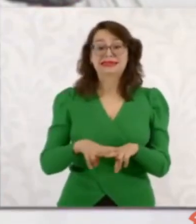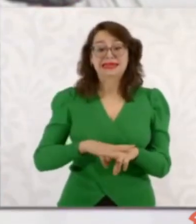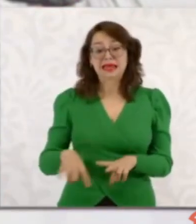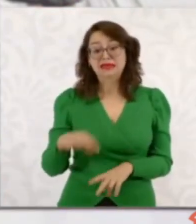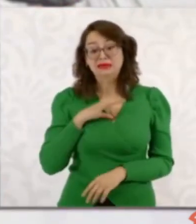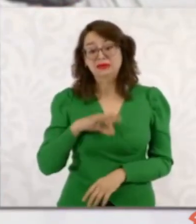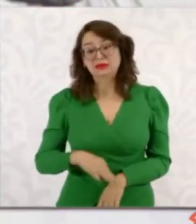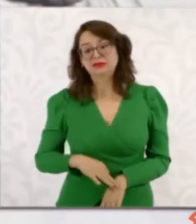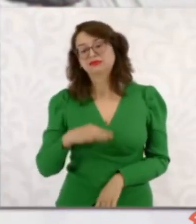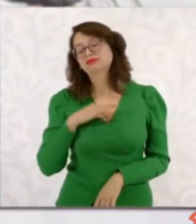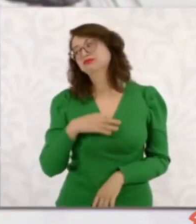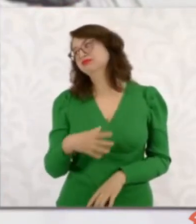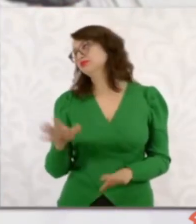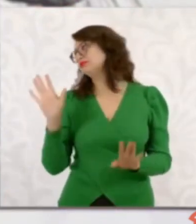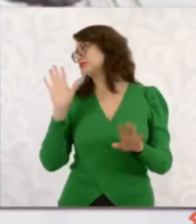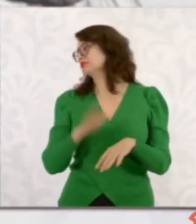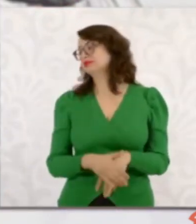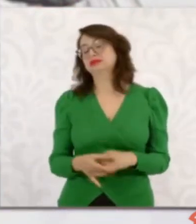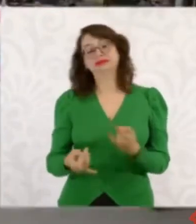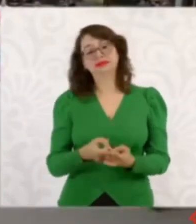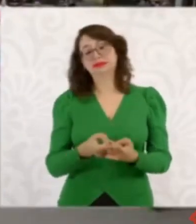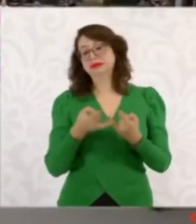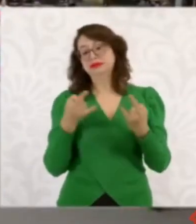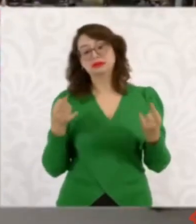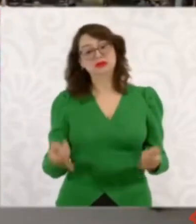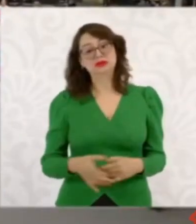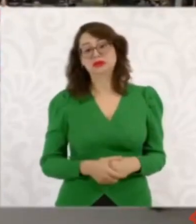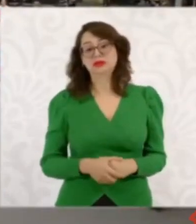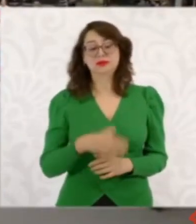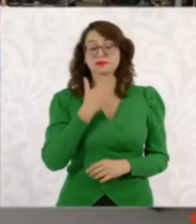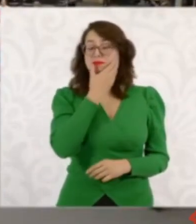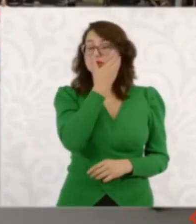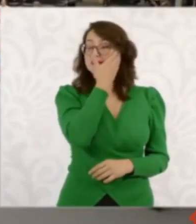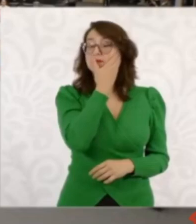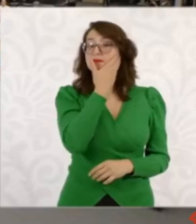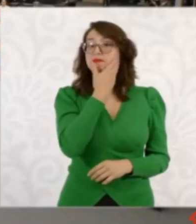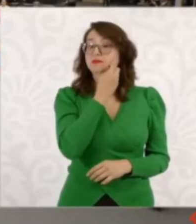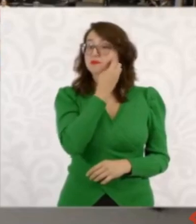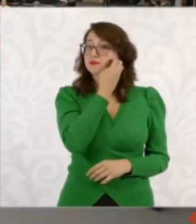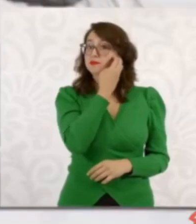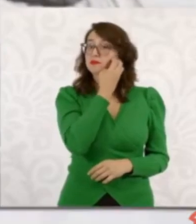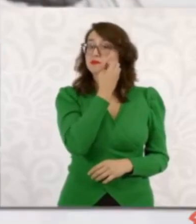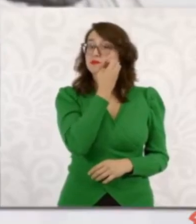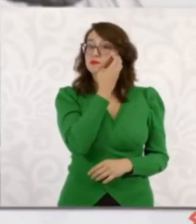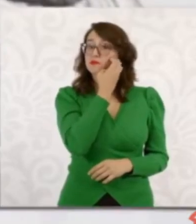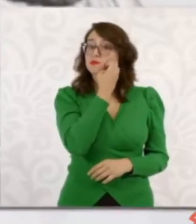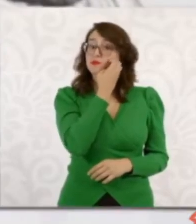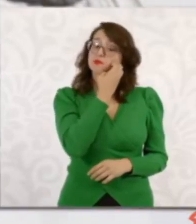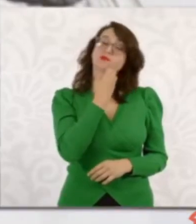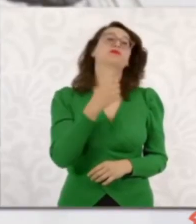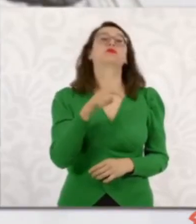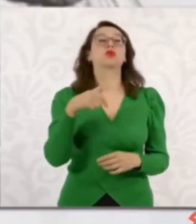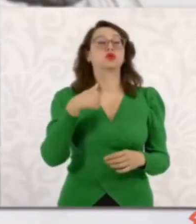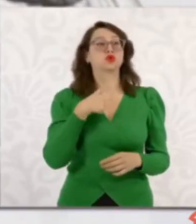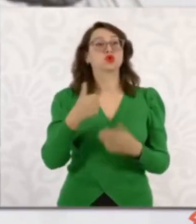Cuando llegamos al gobierno, estaba Jesús en la Secretaría de Obras y Servicios del Gobierno de la Ciudad de